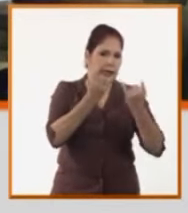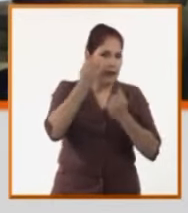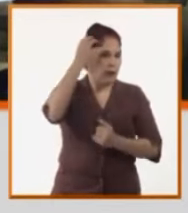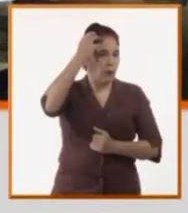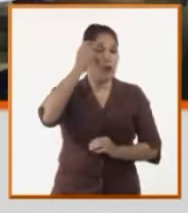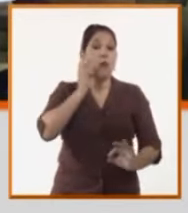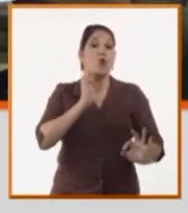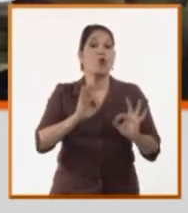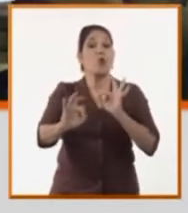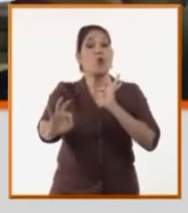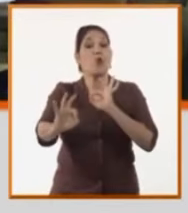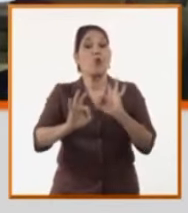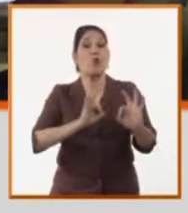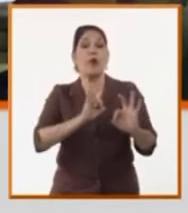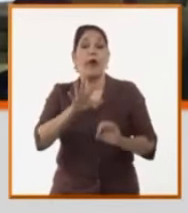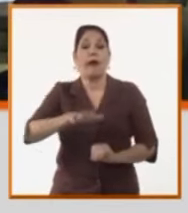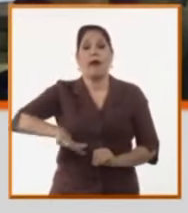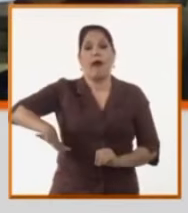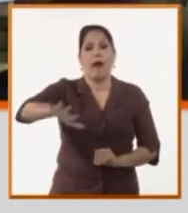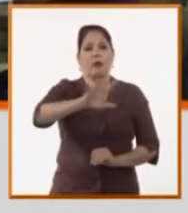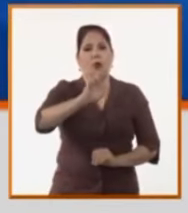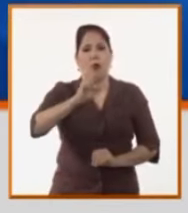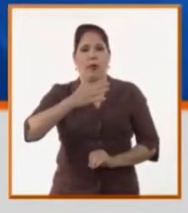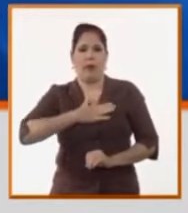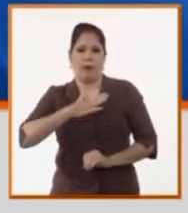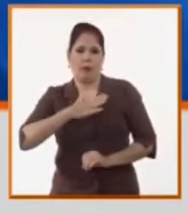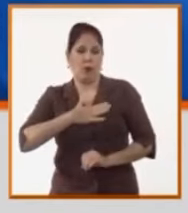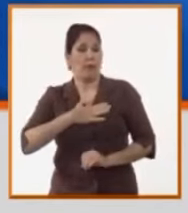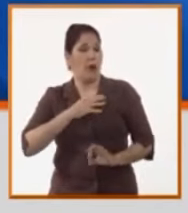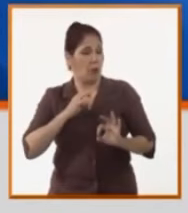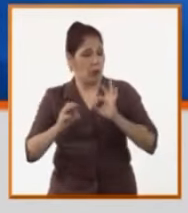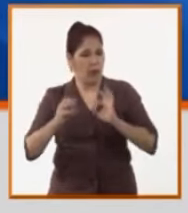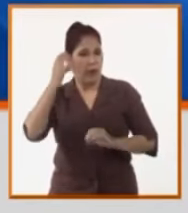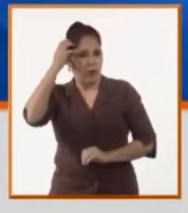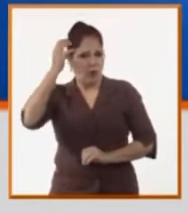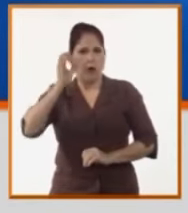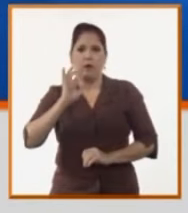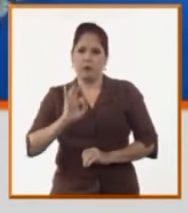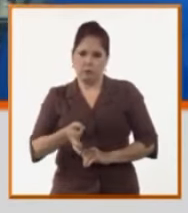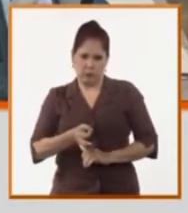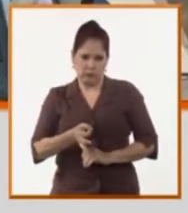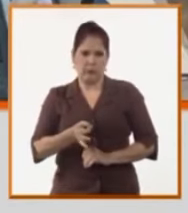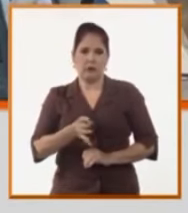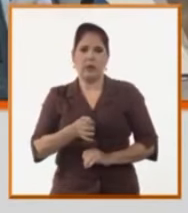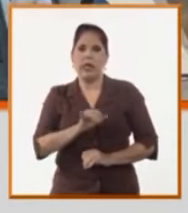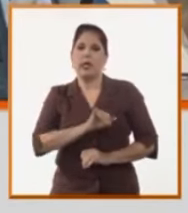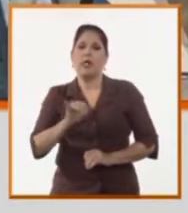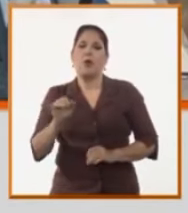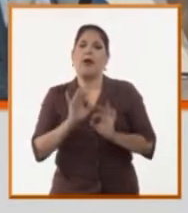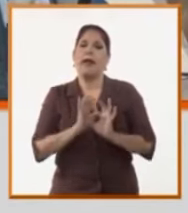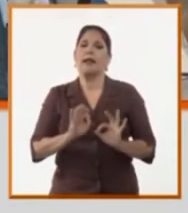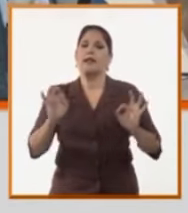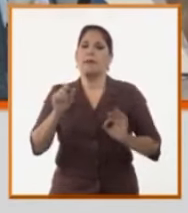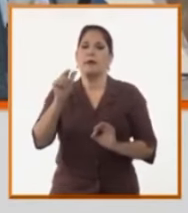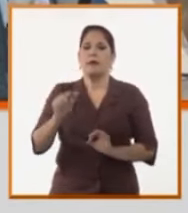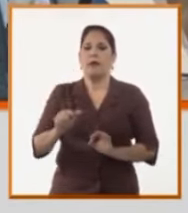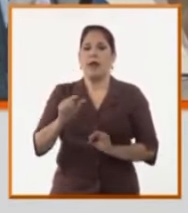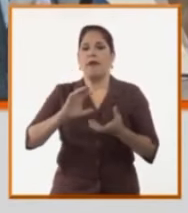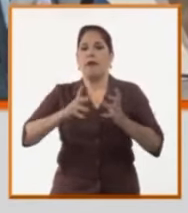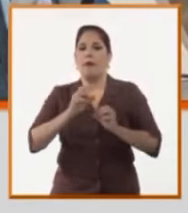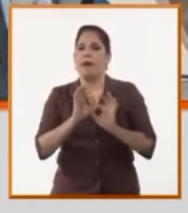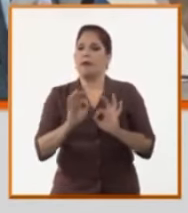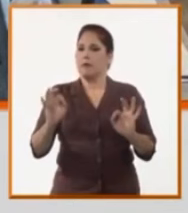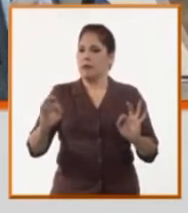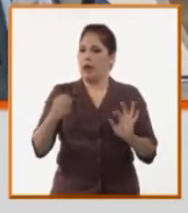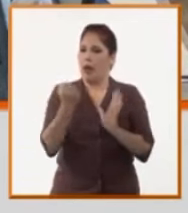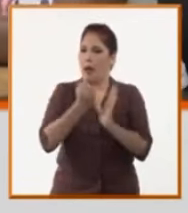proteger a todos los actores económicos en en los regímenes especiales que se han aprobado Aquí